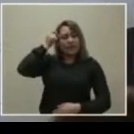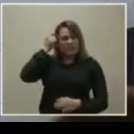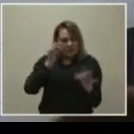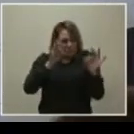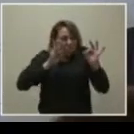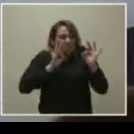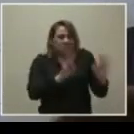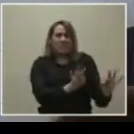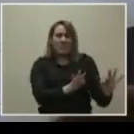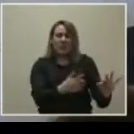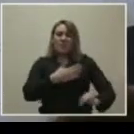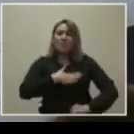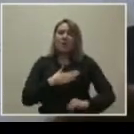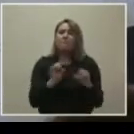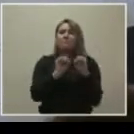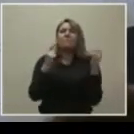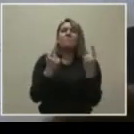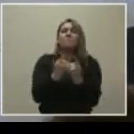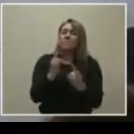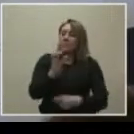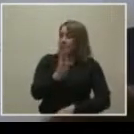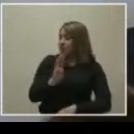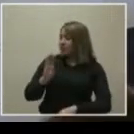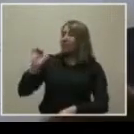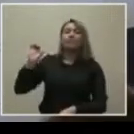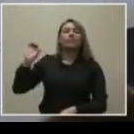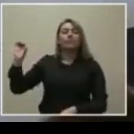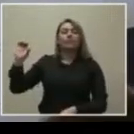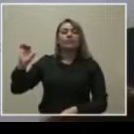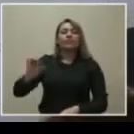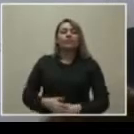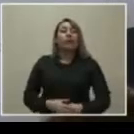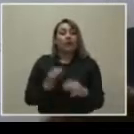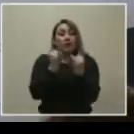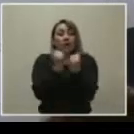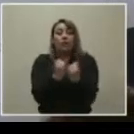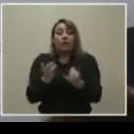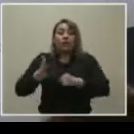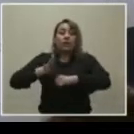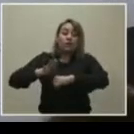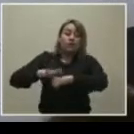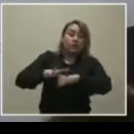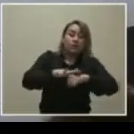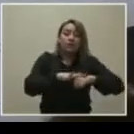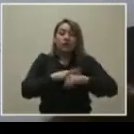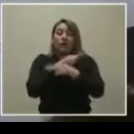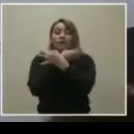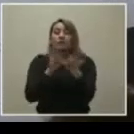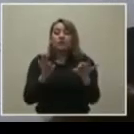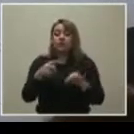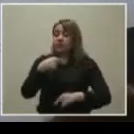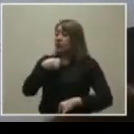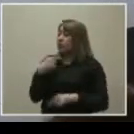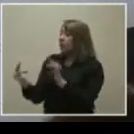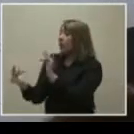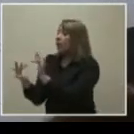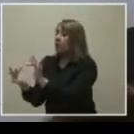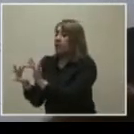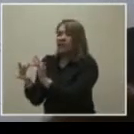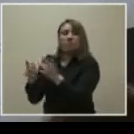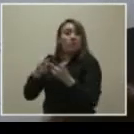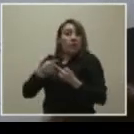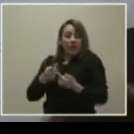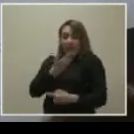a nuestra sociedad baja californiana. También debo informar que he establecido contacto con la